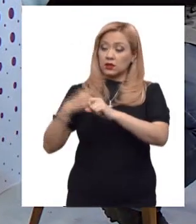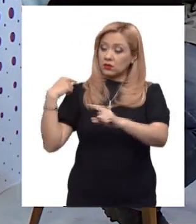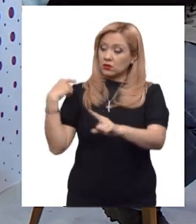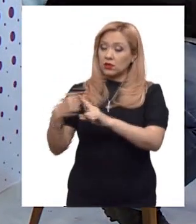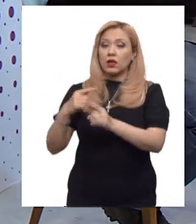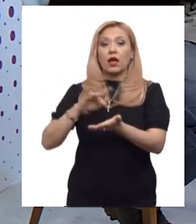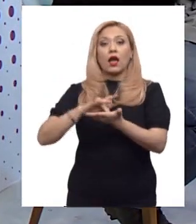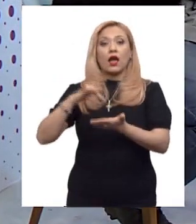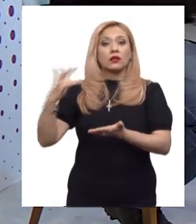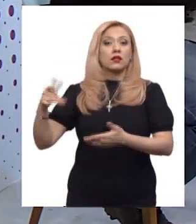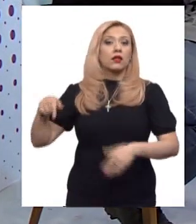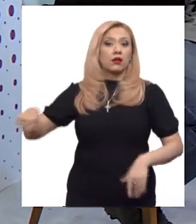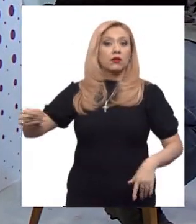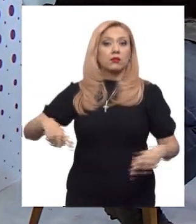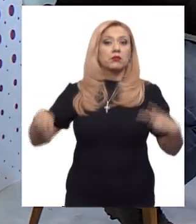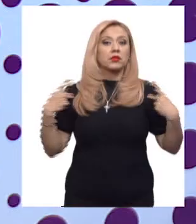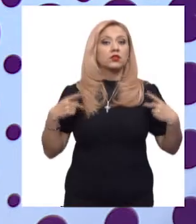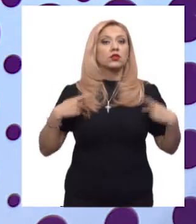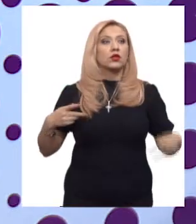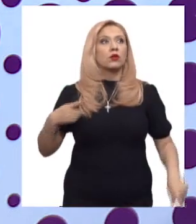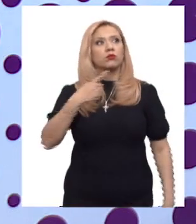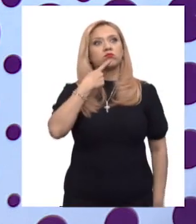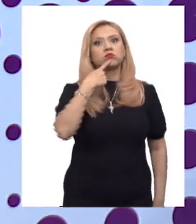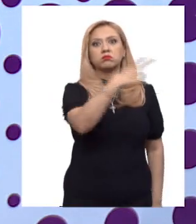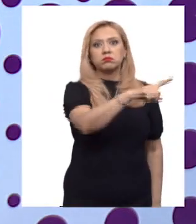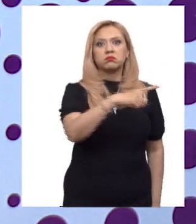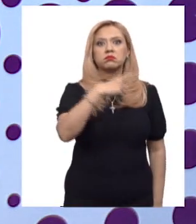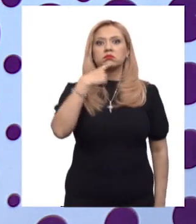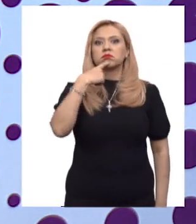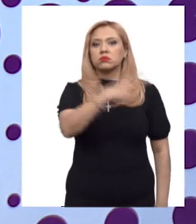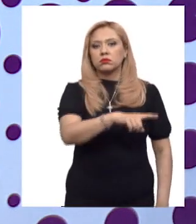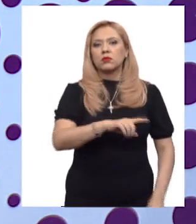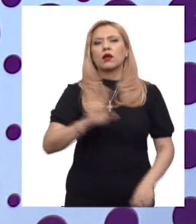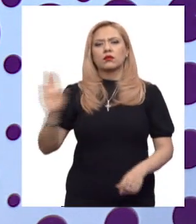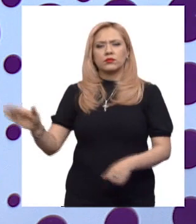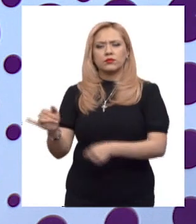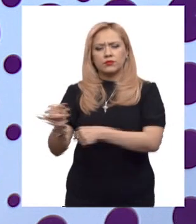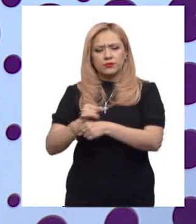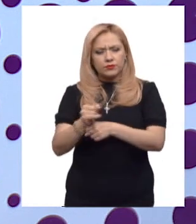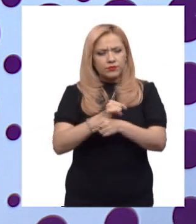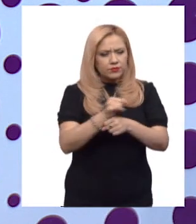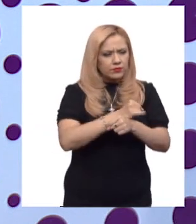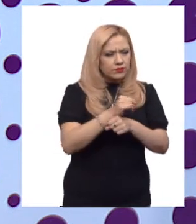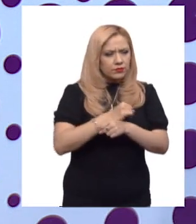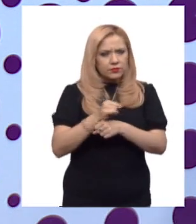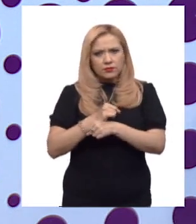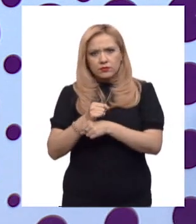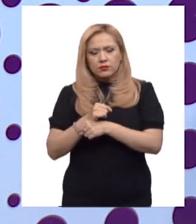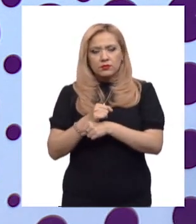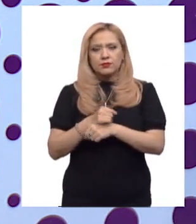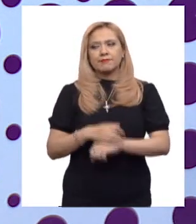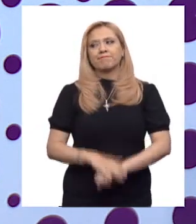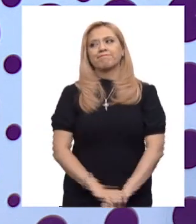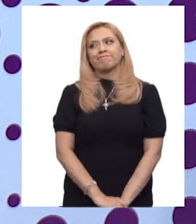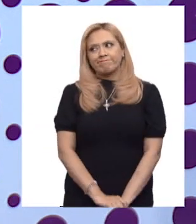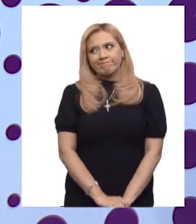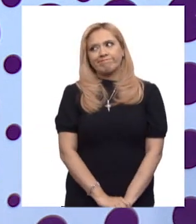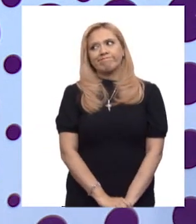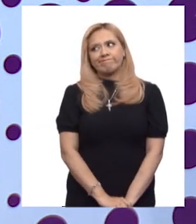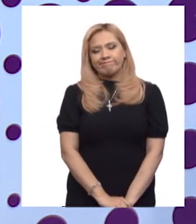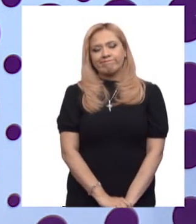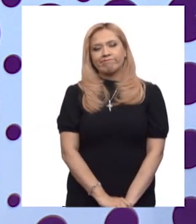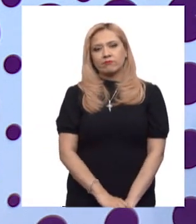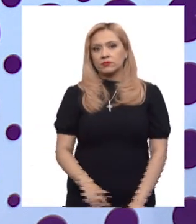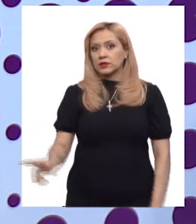En el que la persona llega, hace la denuncia, lo empiezan a investigar, hay un momento en que se sabrá que la persona, está prohibido